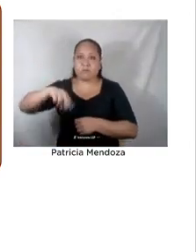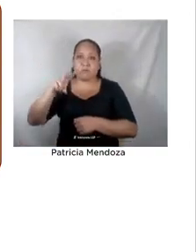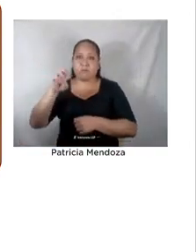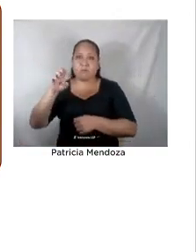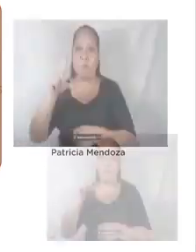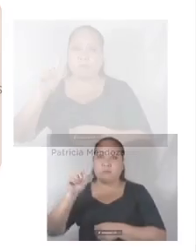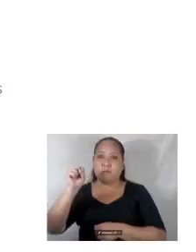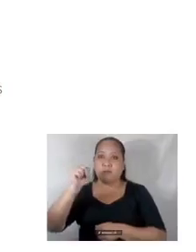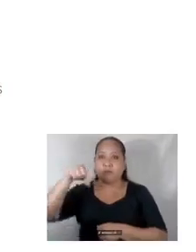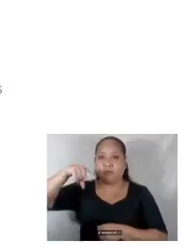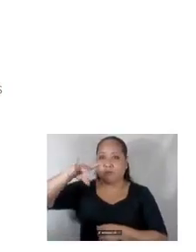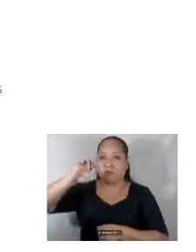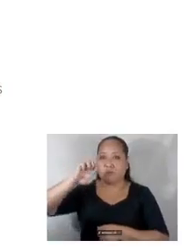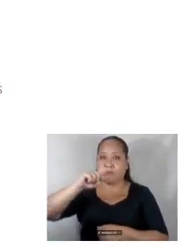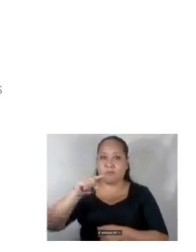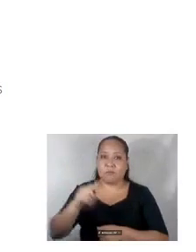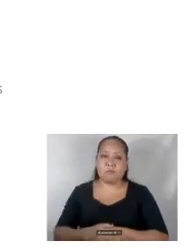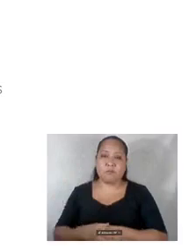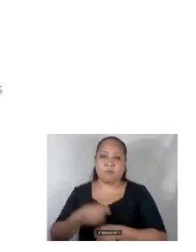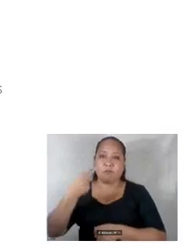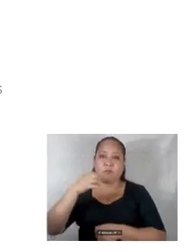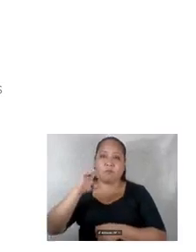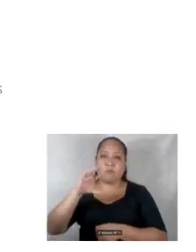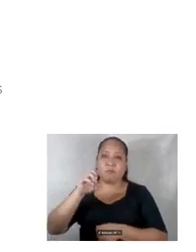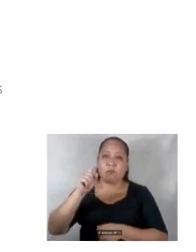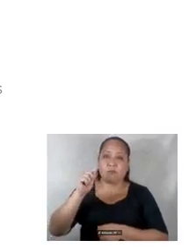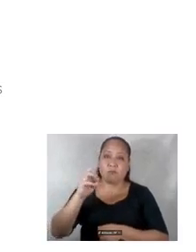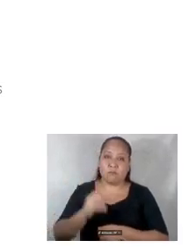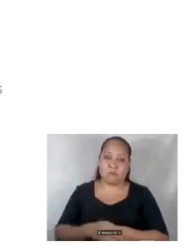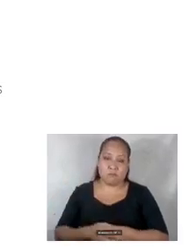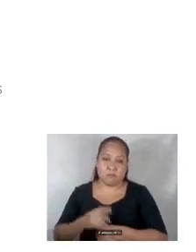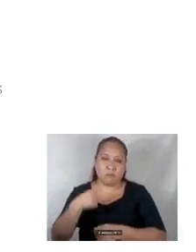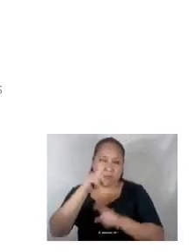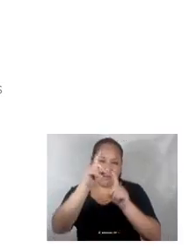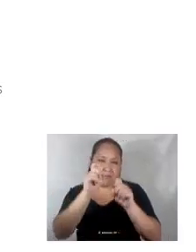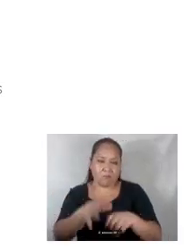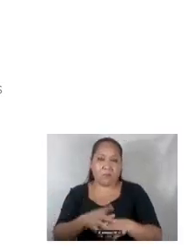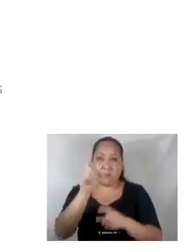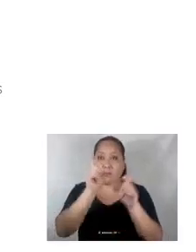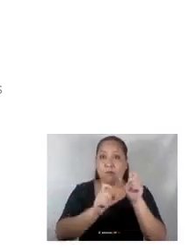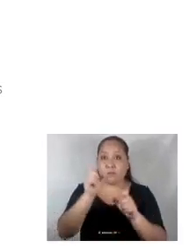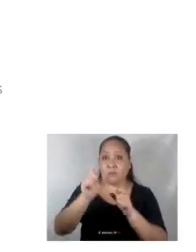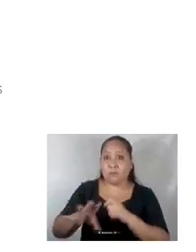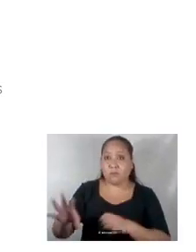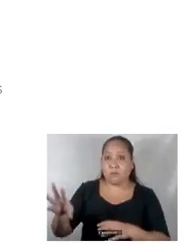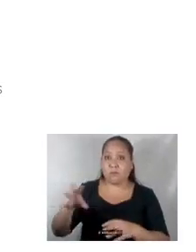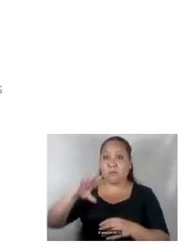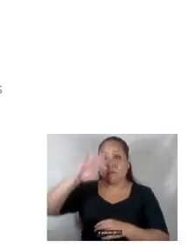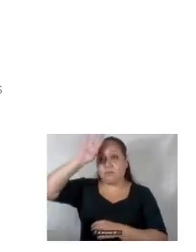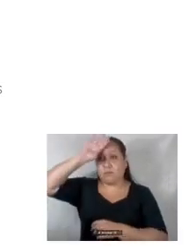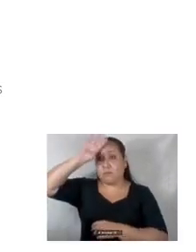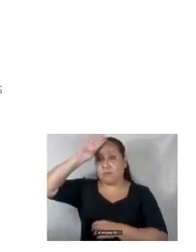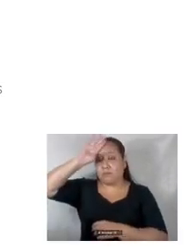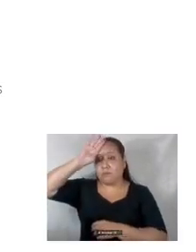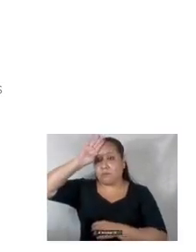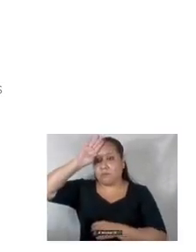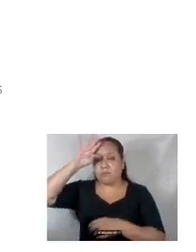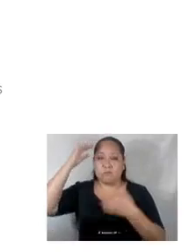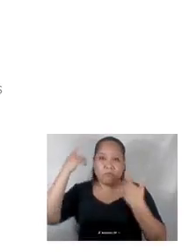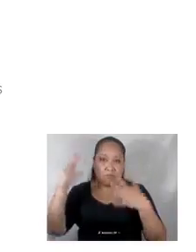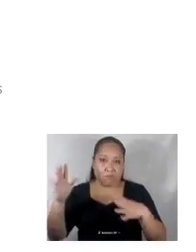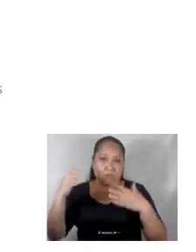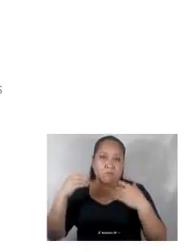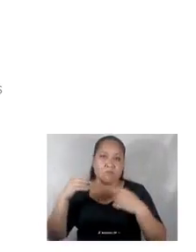Héctor Palomino. Nos consultan si las personas que padecen enfermedades de inmunodepresión